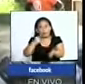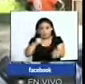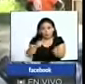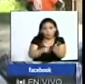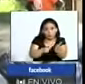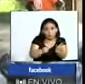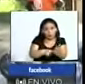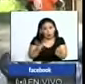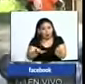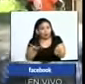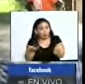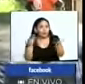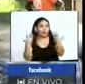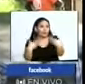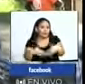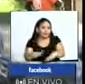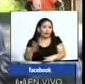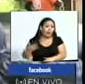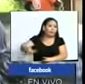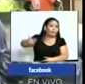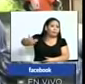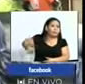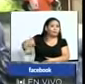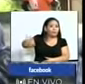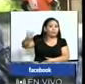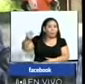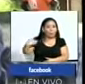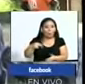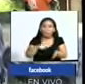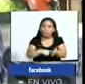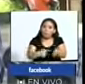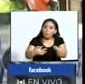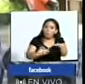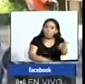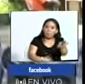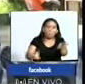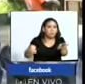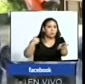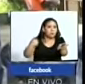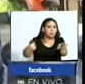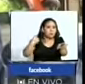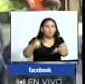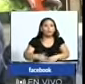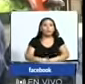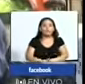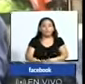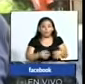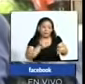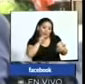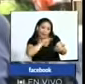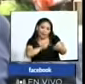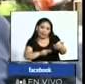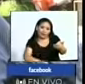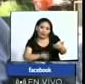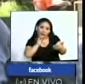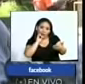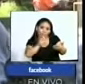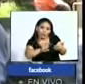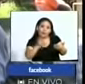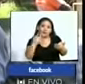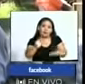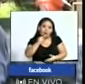también a estas 2 sentencias que ya llevan varios años incumplidas, ¿verdad? La sala en las sentencias